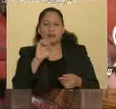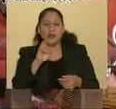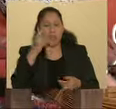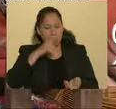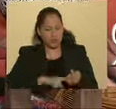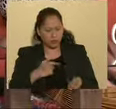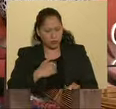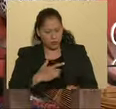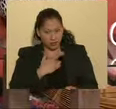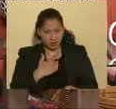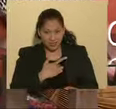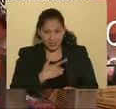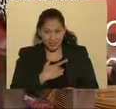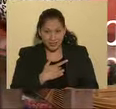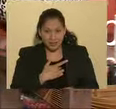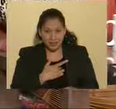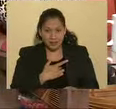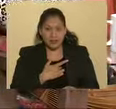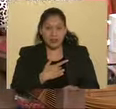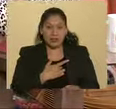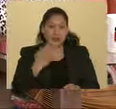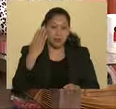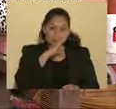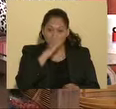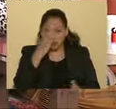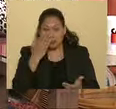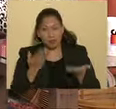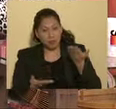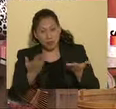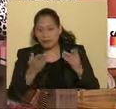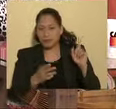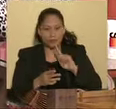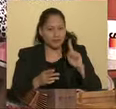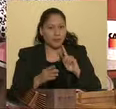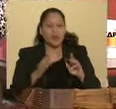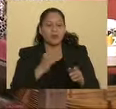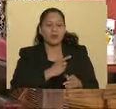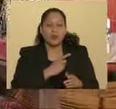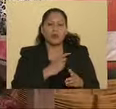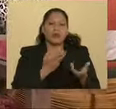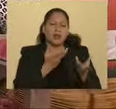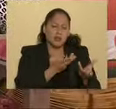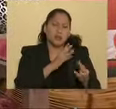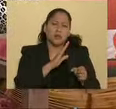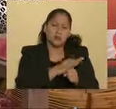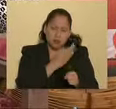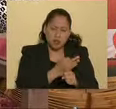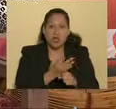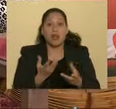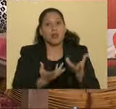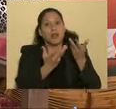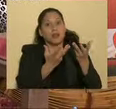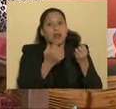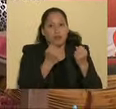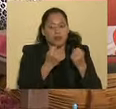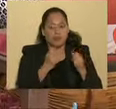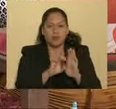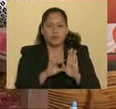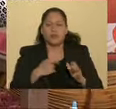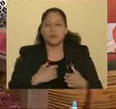sientes, no es variable. Solamente puede cambiar la intensidad. Por ejemplo, una emoción de ira, tú